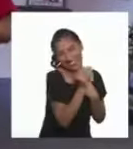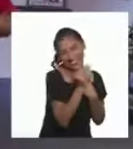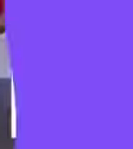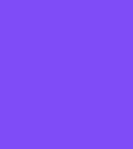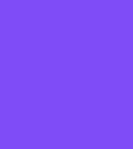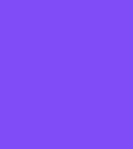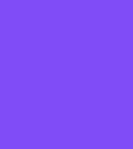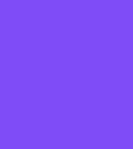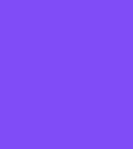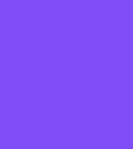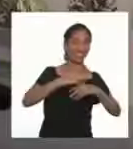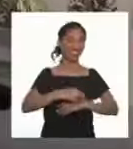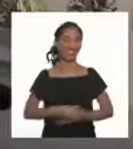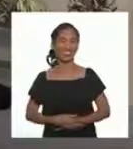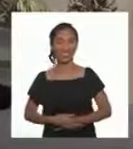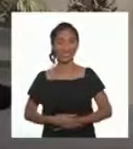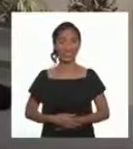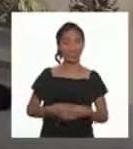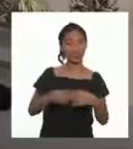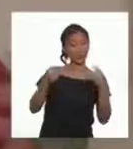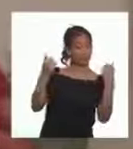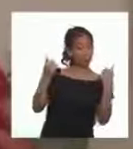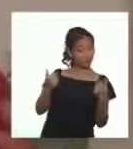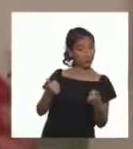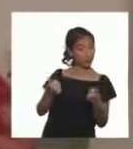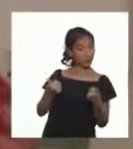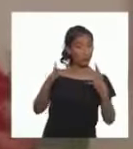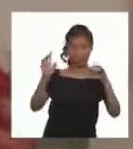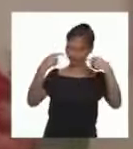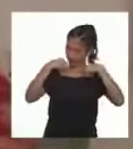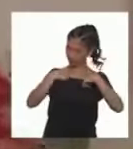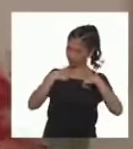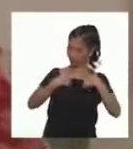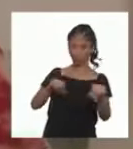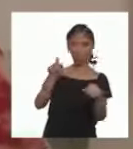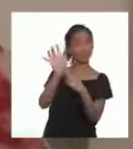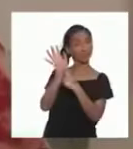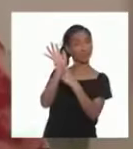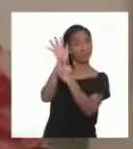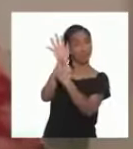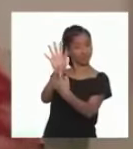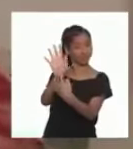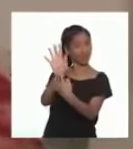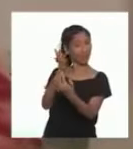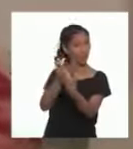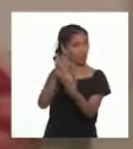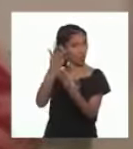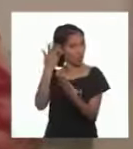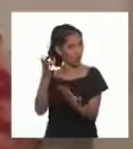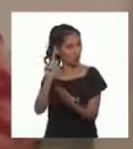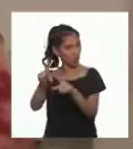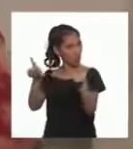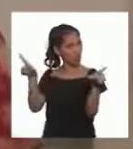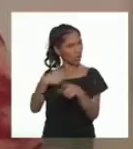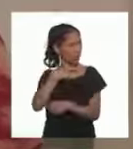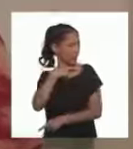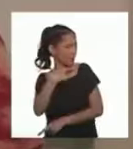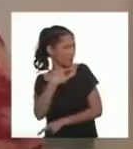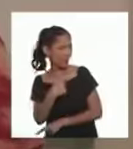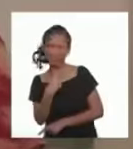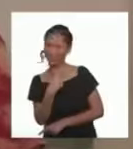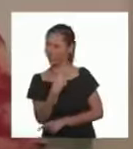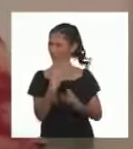Lindo, te lo voy a prestar. Bueno, Calcetín, es mi turno de enseñarte un objeto de un lugar que me gusta